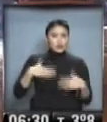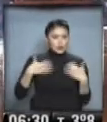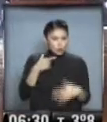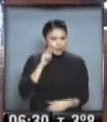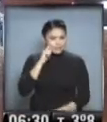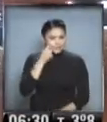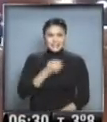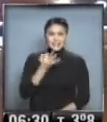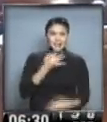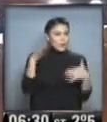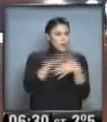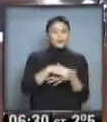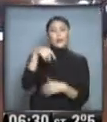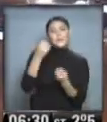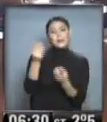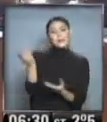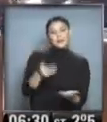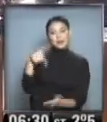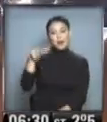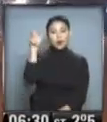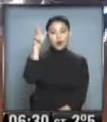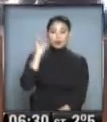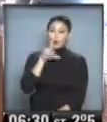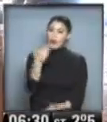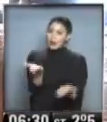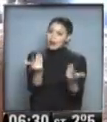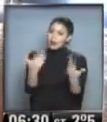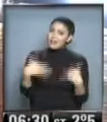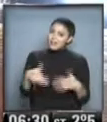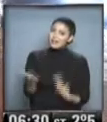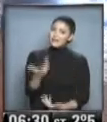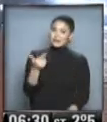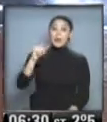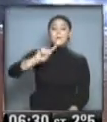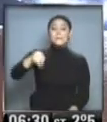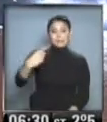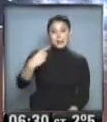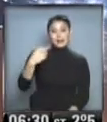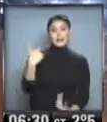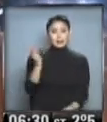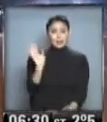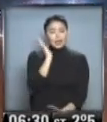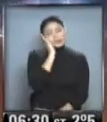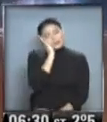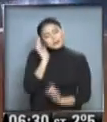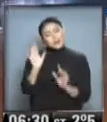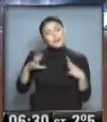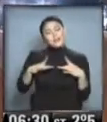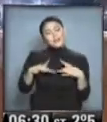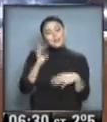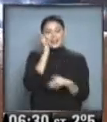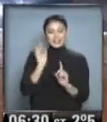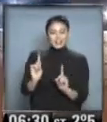puesto. Bienvenidos a este lunes 8 de julio. Vamos, levántate, hace un esfuercito. Que mañana te quedás durmiendo, haciendo fiaquita en la